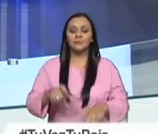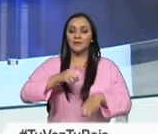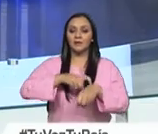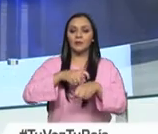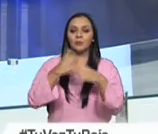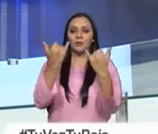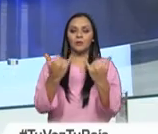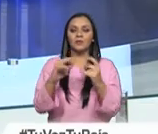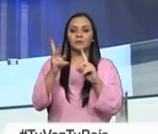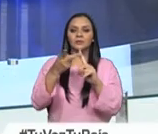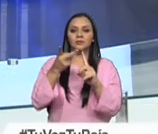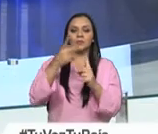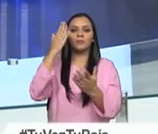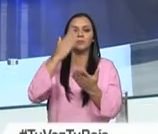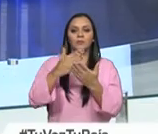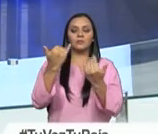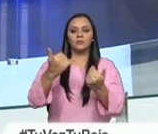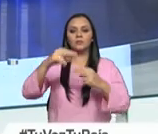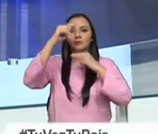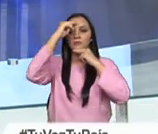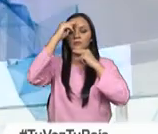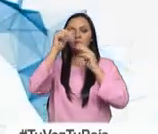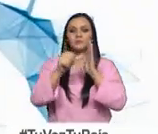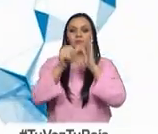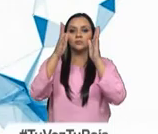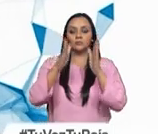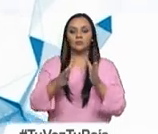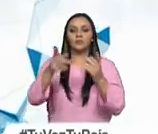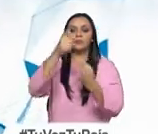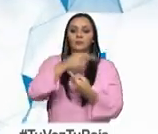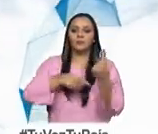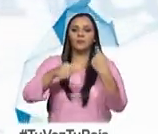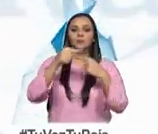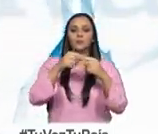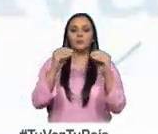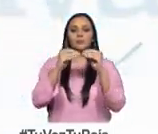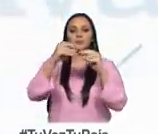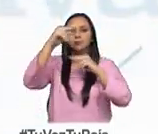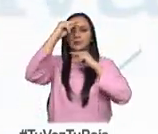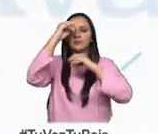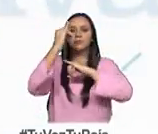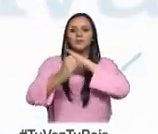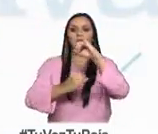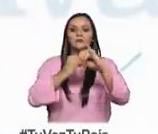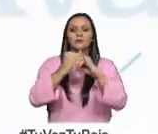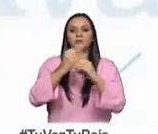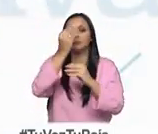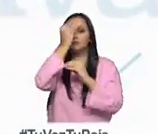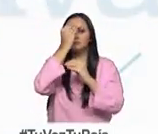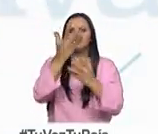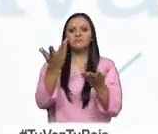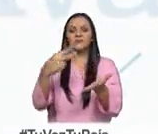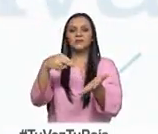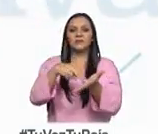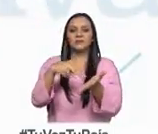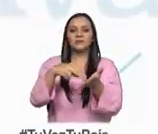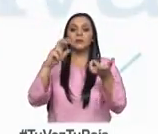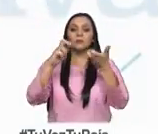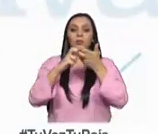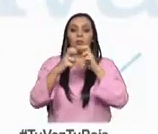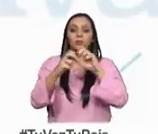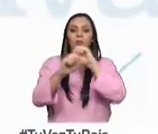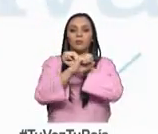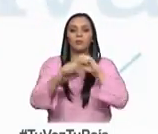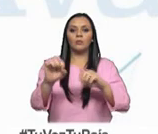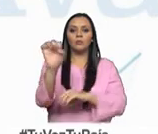para un segundo paréntesis en este su Noticiero Ciudadano. Al volver, el bloque de noticias internacionales. Les contaremos en Siria un atentado